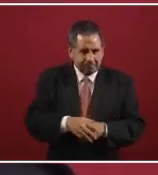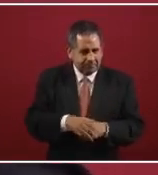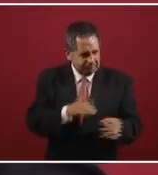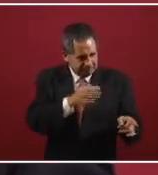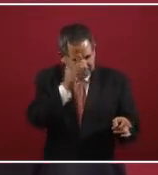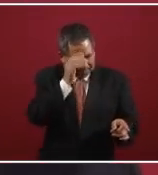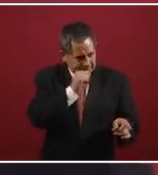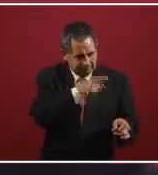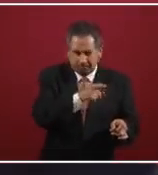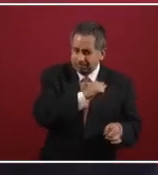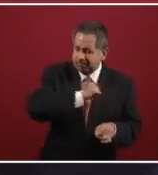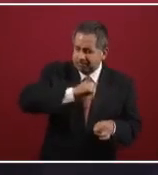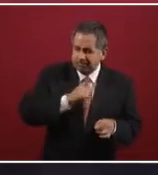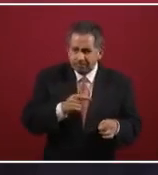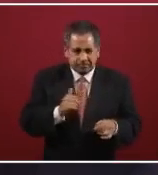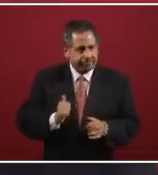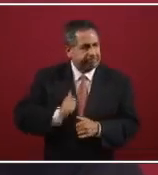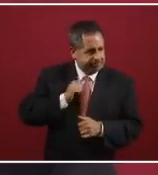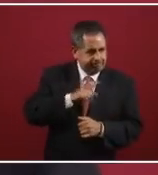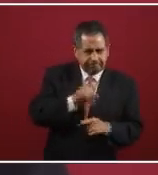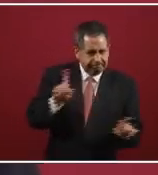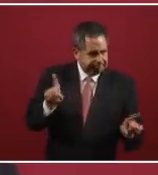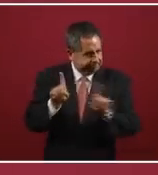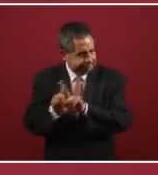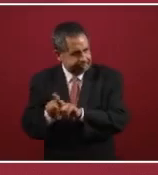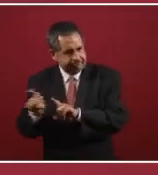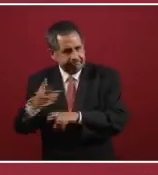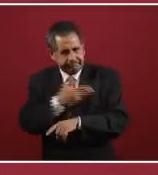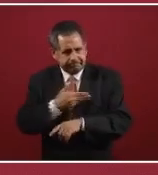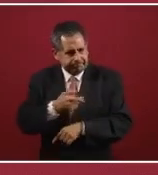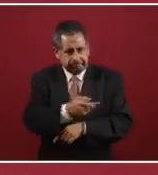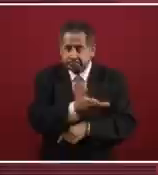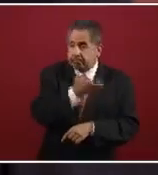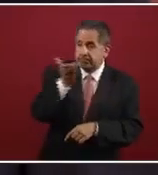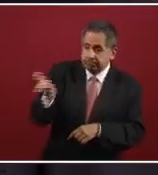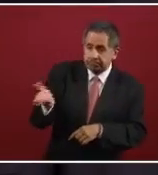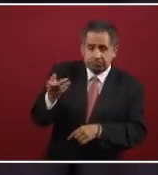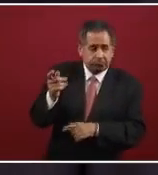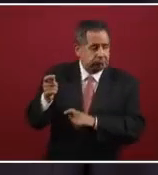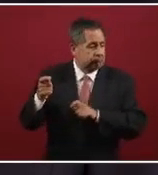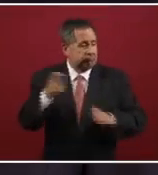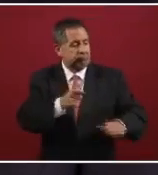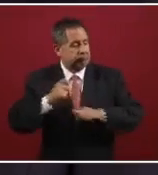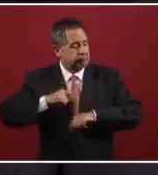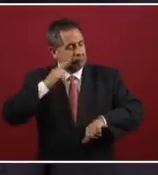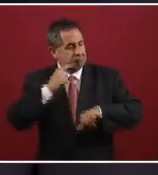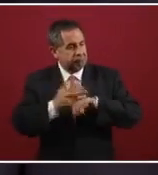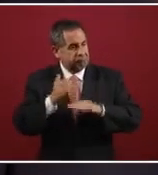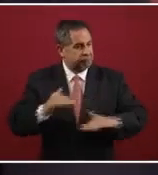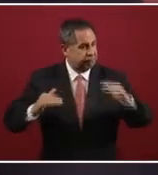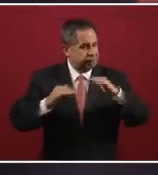no seas tonto aprovecha pídele un cargo